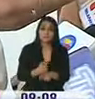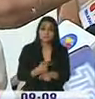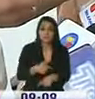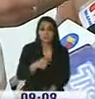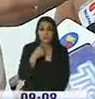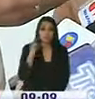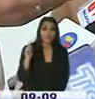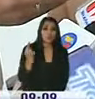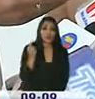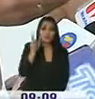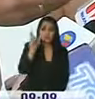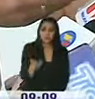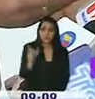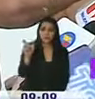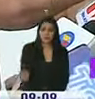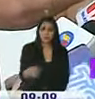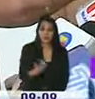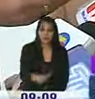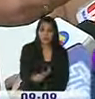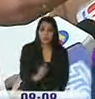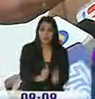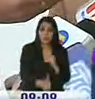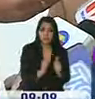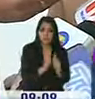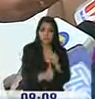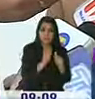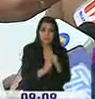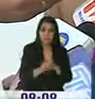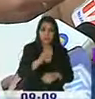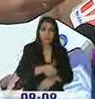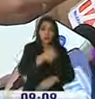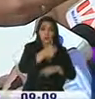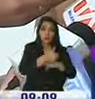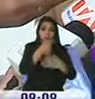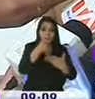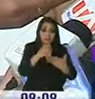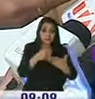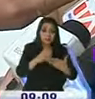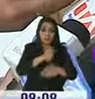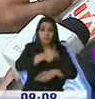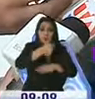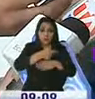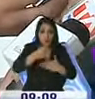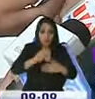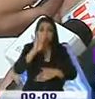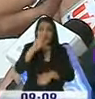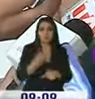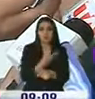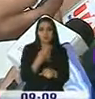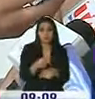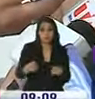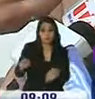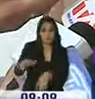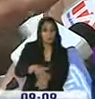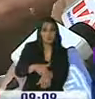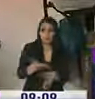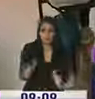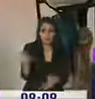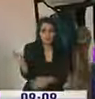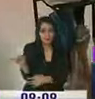los únicos procesados que han pasado 4 auditorías y en ningún momento se les ha establecido ningún tipo de